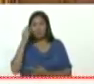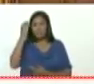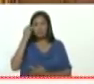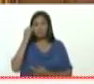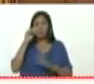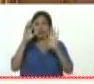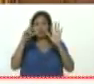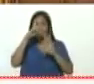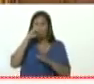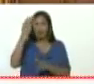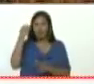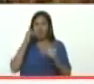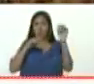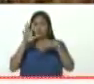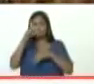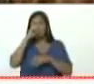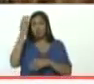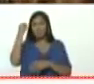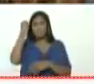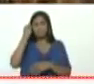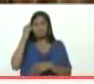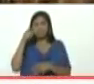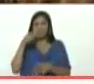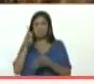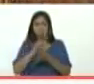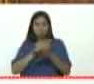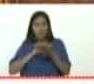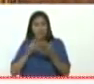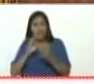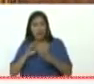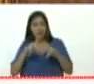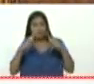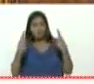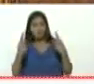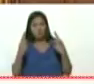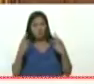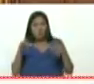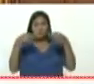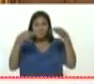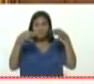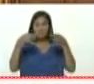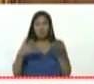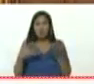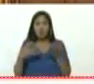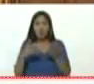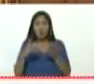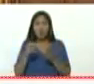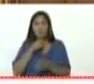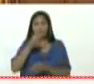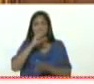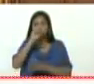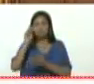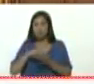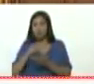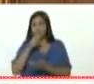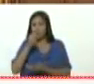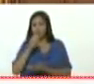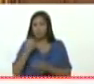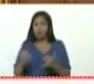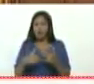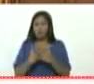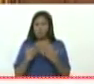10 años? Hace 15 años. Hace 20 años. Premios nacionales de periodismo.